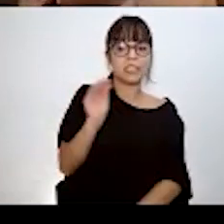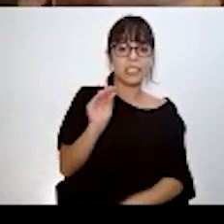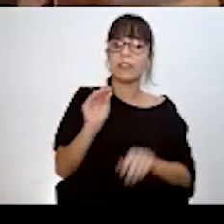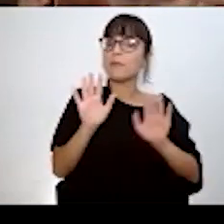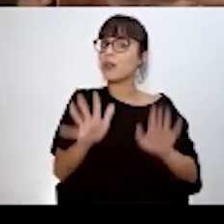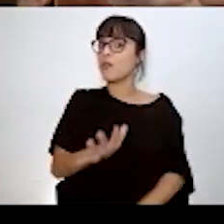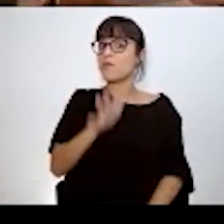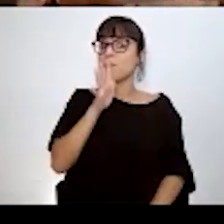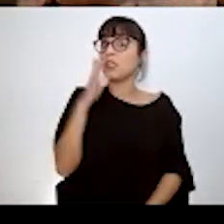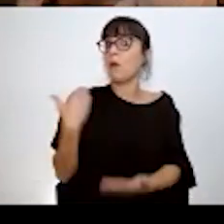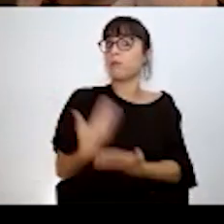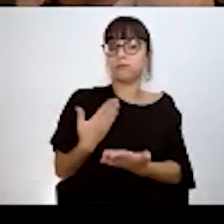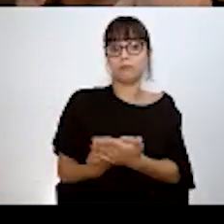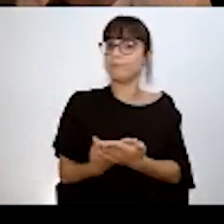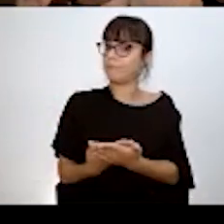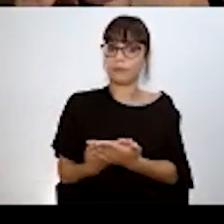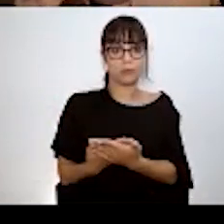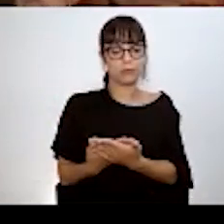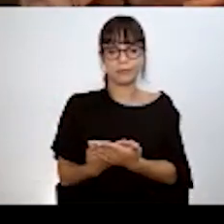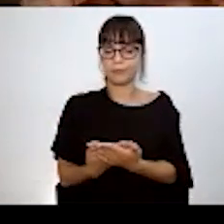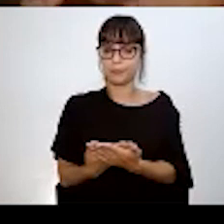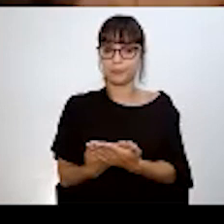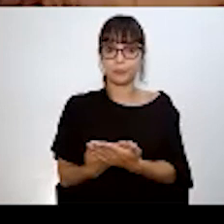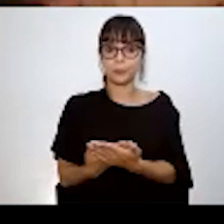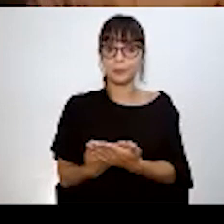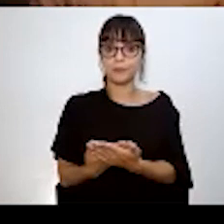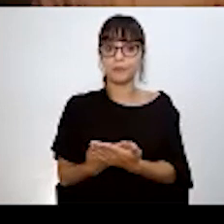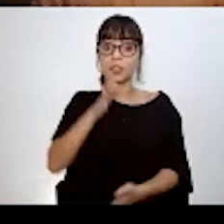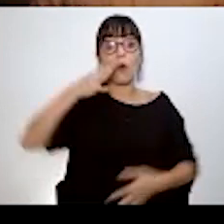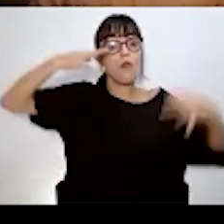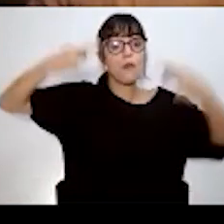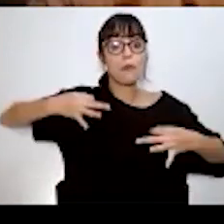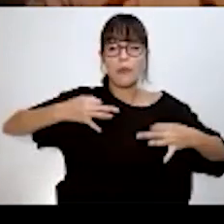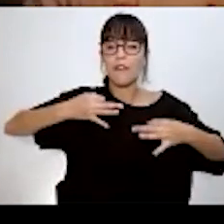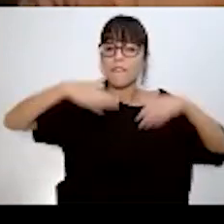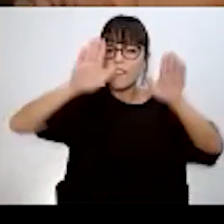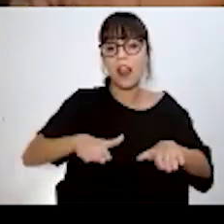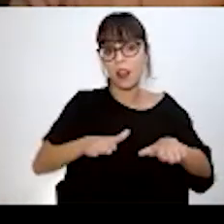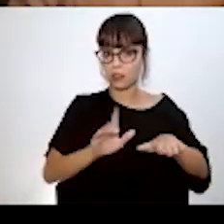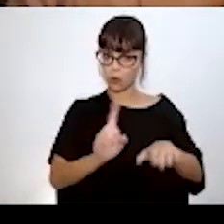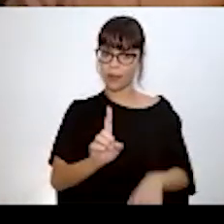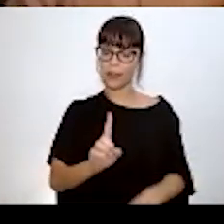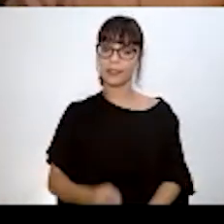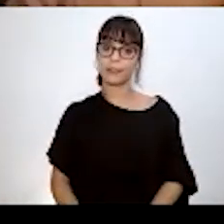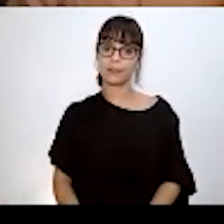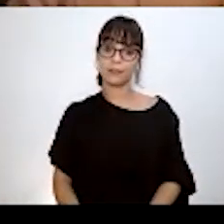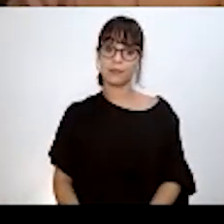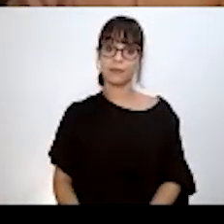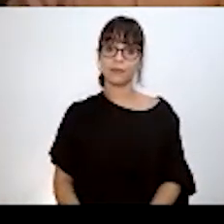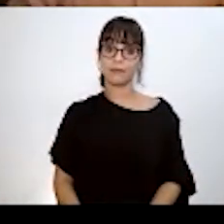explicación porque no son, en la mayor parte de los casos, todos los realistas que nos gustaría para hacer una reconstrucción fiel de todo el